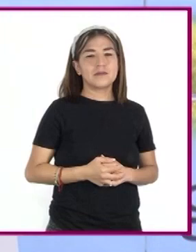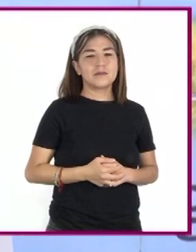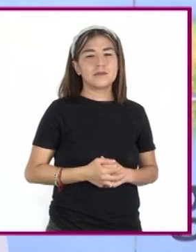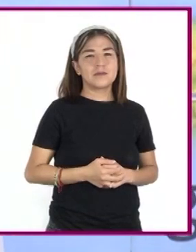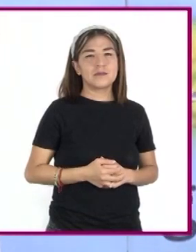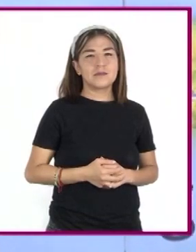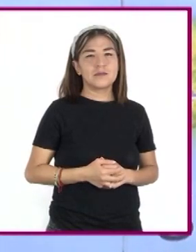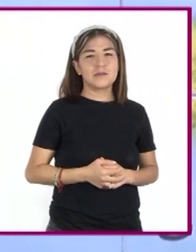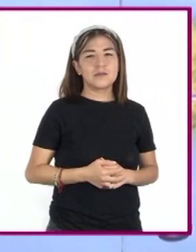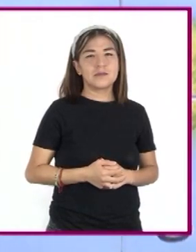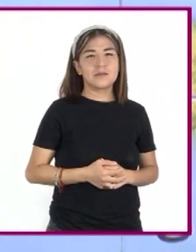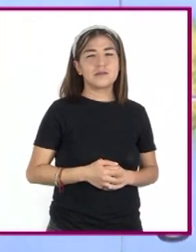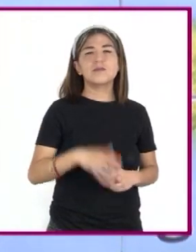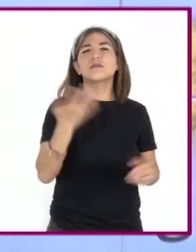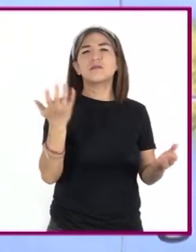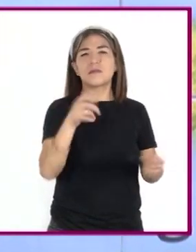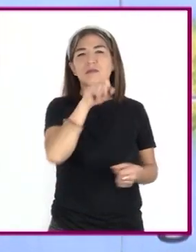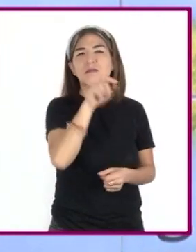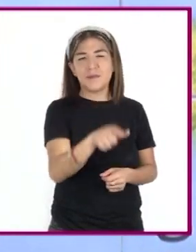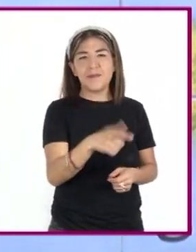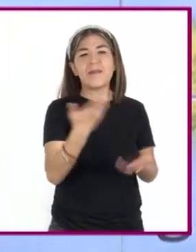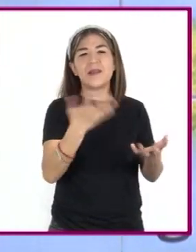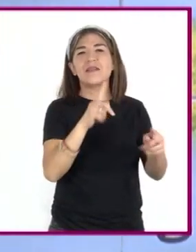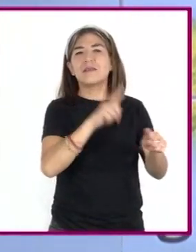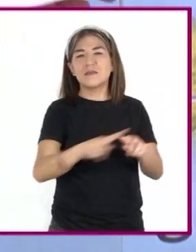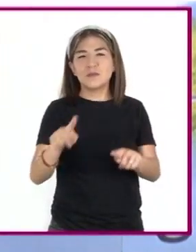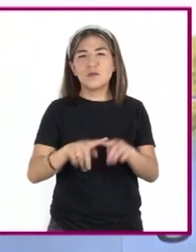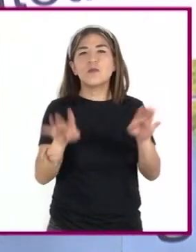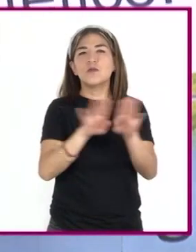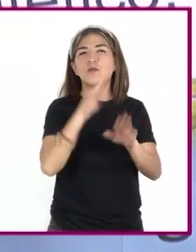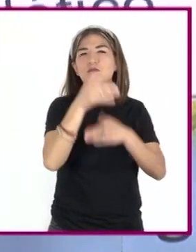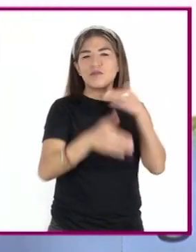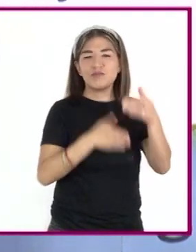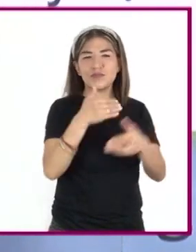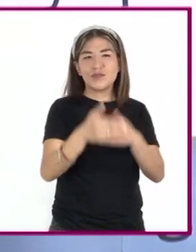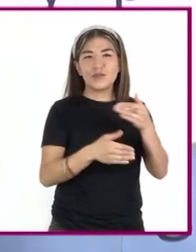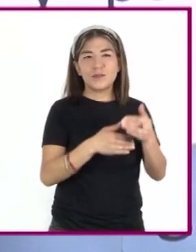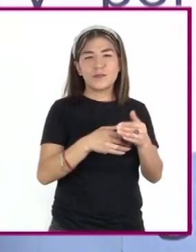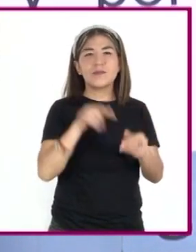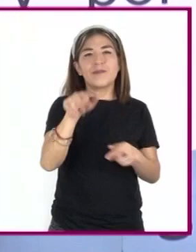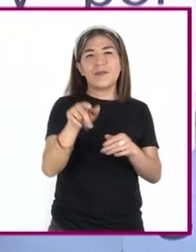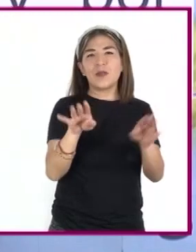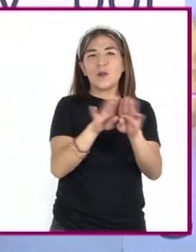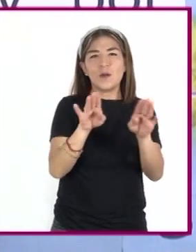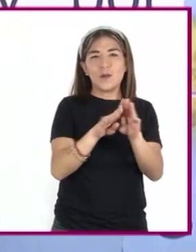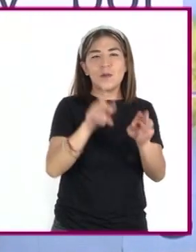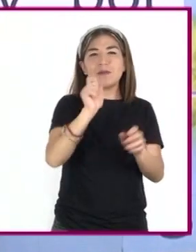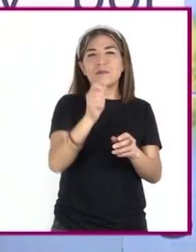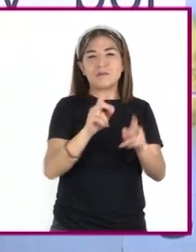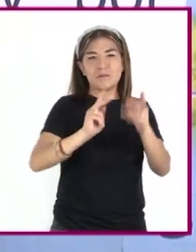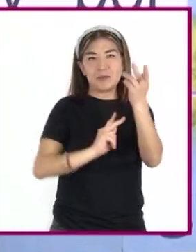Y por realizar el proceso fotosintético.